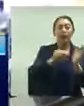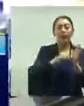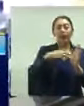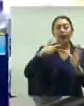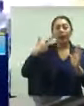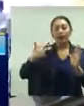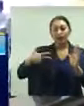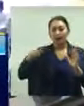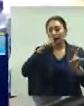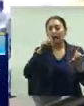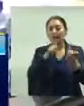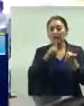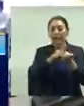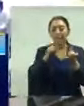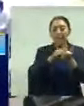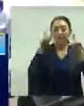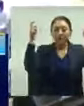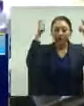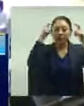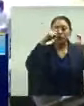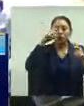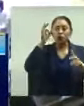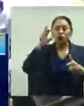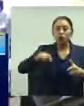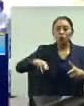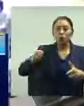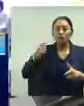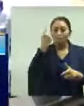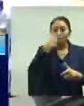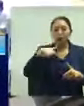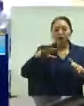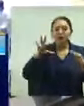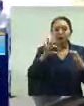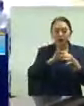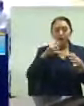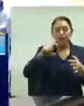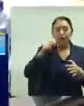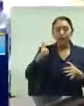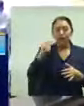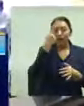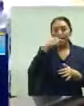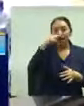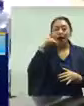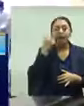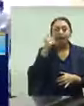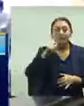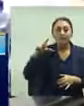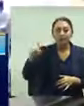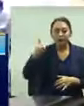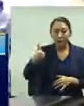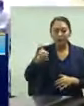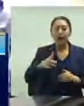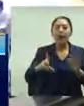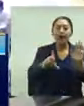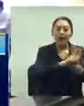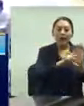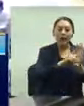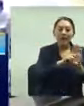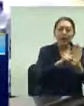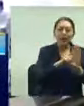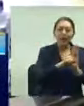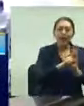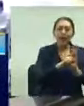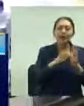Castilla, para reaccionar sobre el tema de la ley que habilita dragados en general